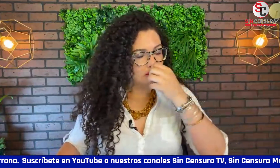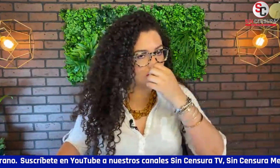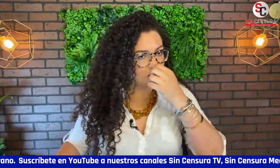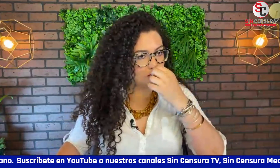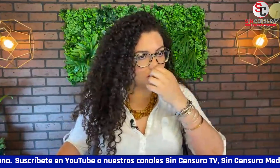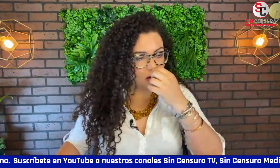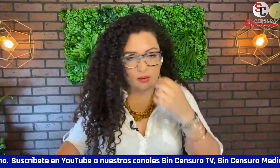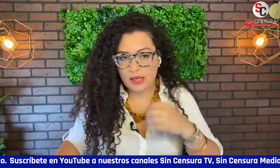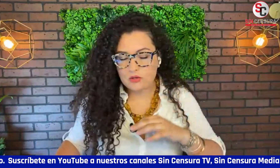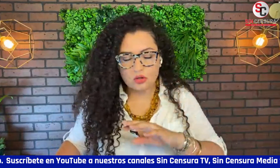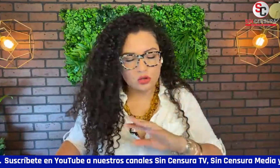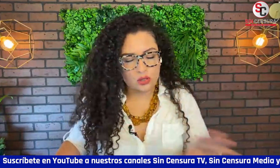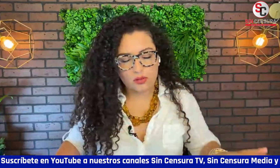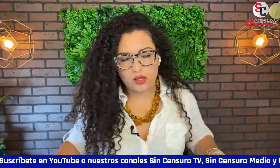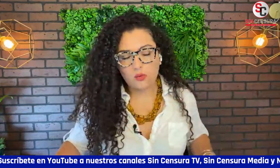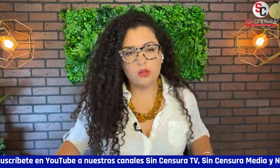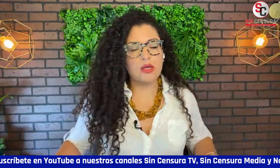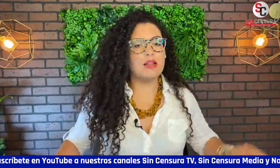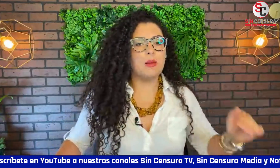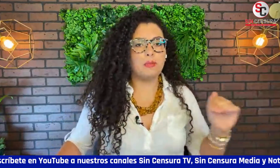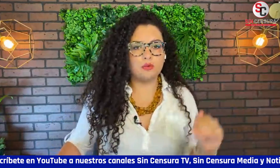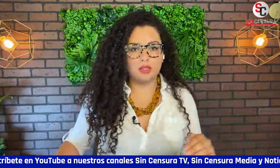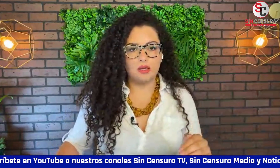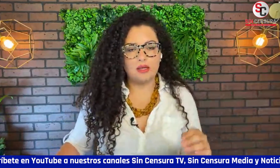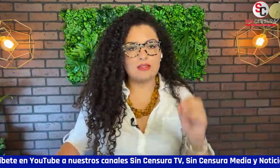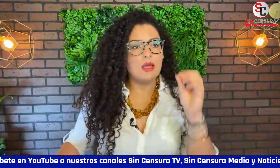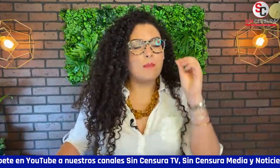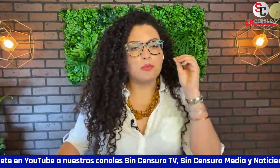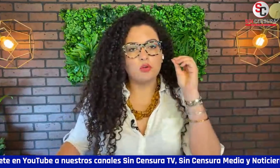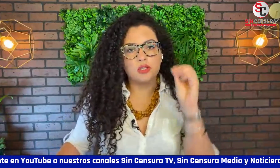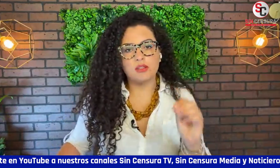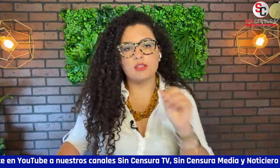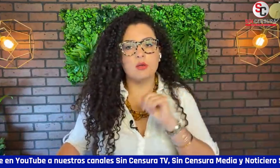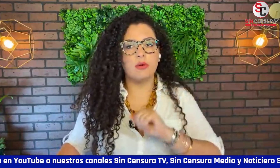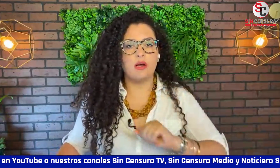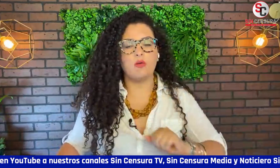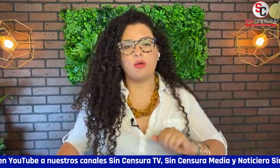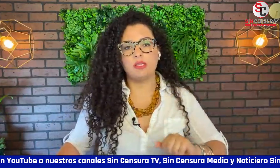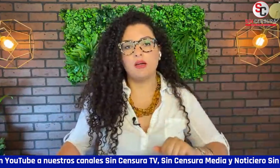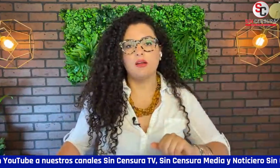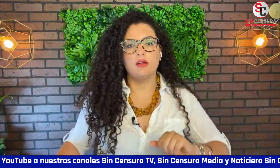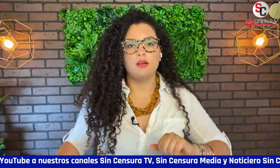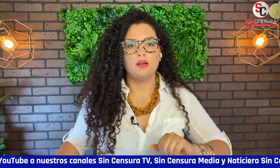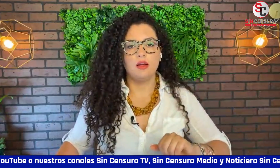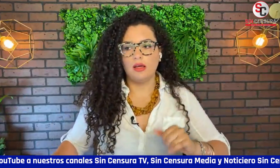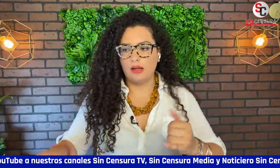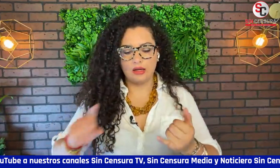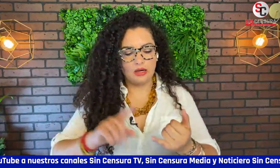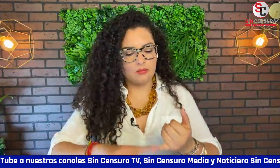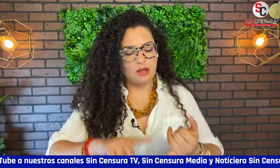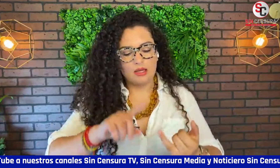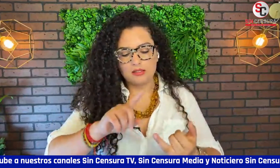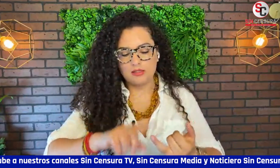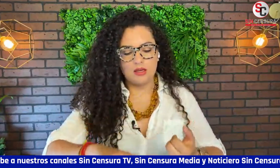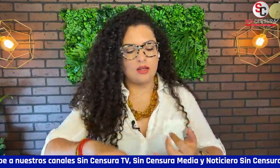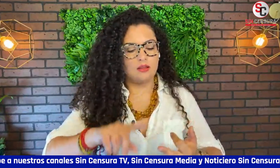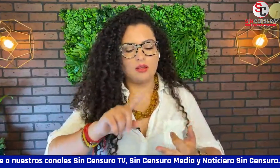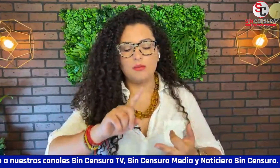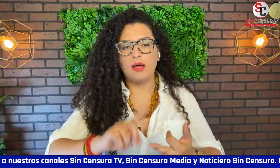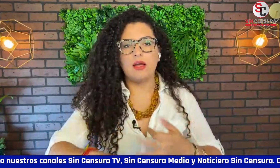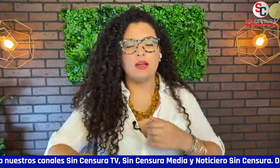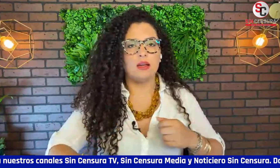estrategia, estoy totalmente de acuerdo en que el deporte es importantísimo para combatir el crimen, la